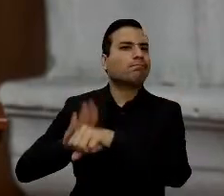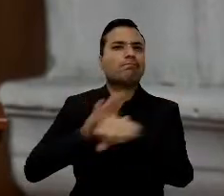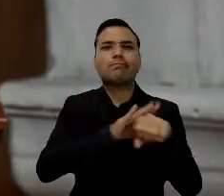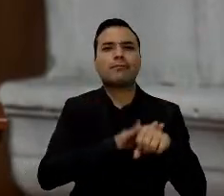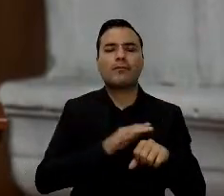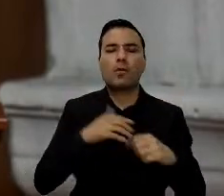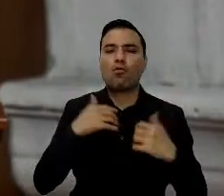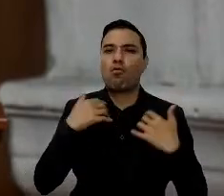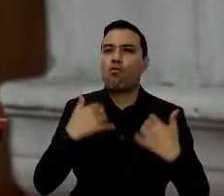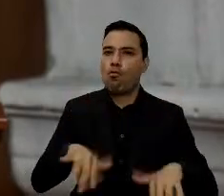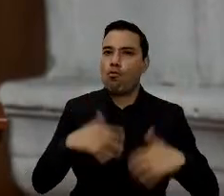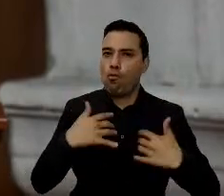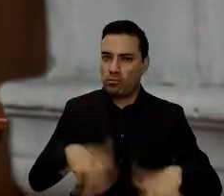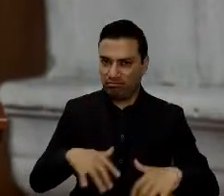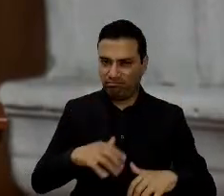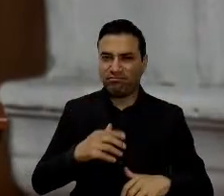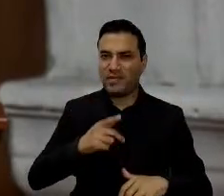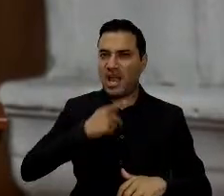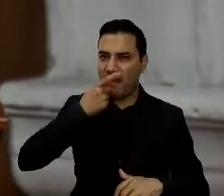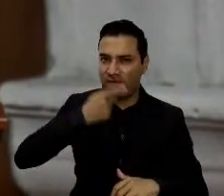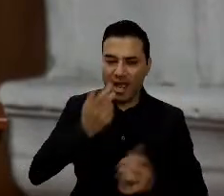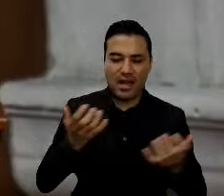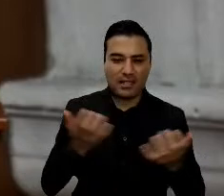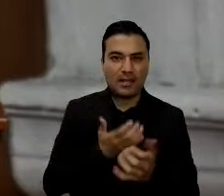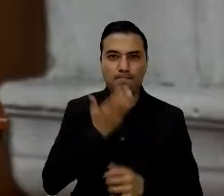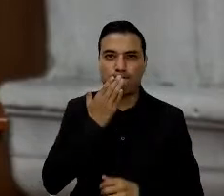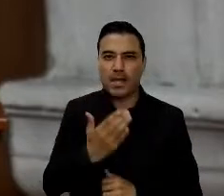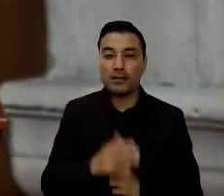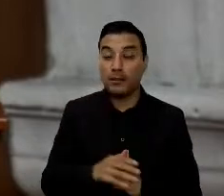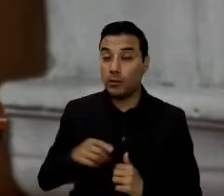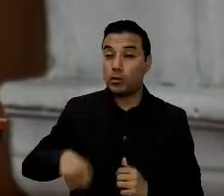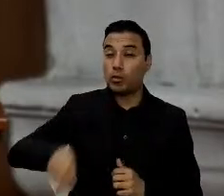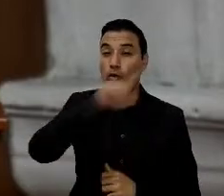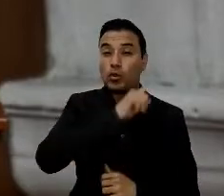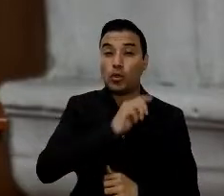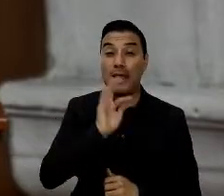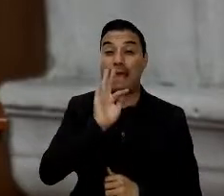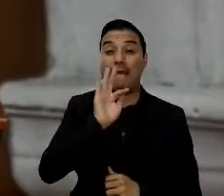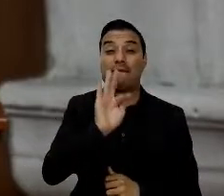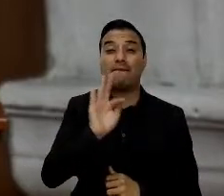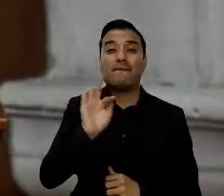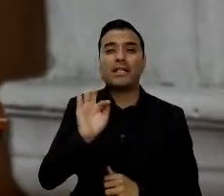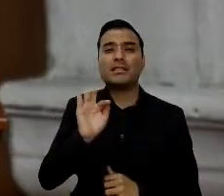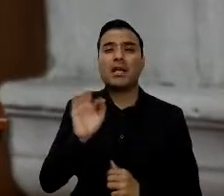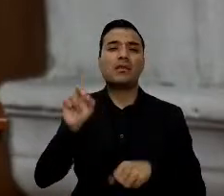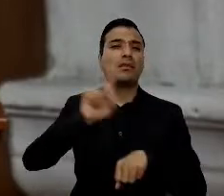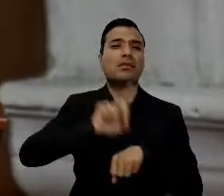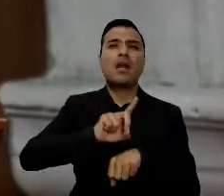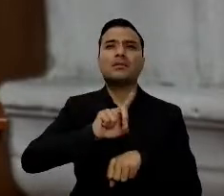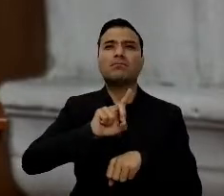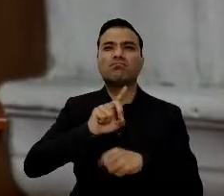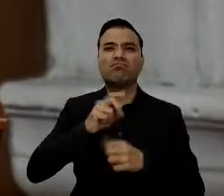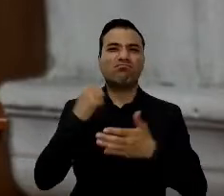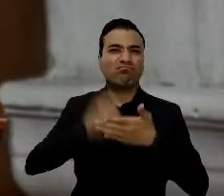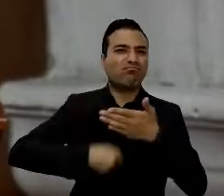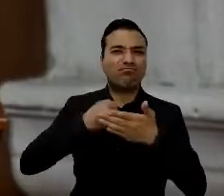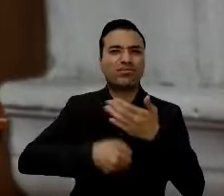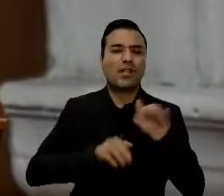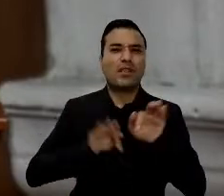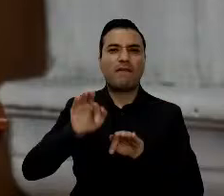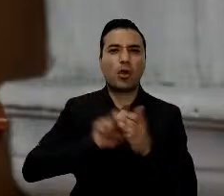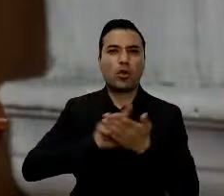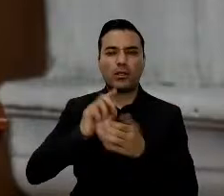congruente y contundente seguimos conmemorando la fecha de una lucha por los derechos laborales con condiciones